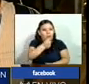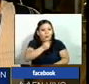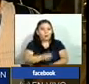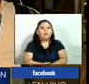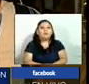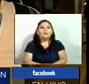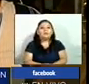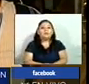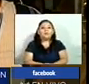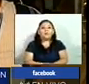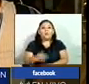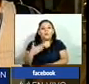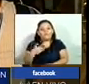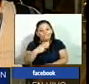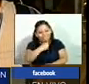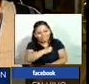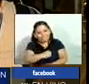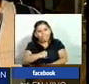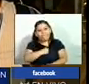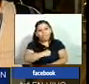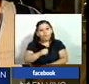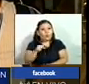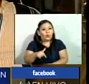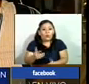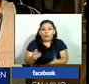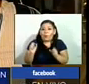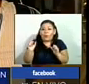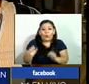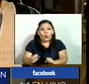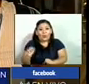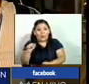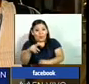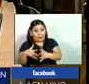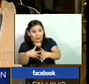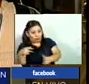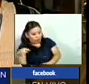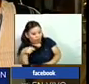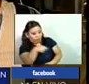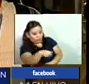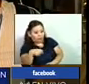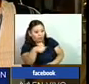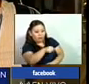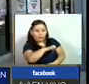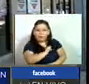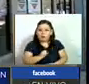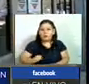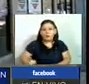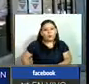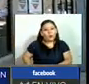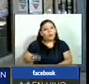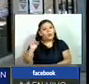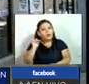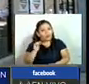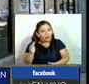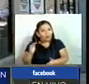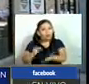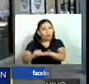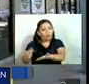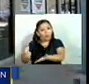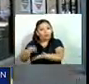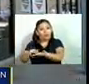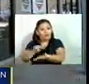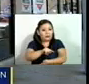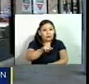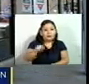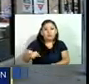Por eso con profundo pesar últimamente Ana no ha podido enviar dinero a su familia en El Salvador y su caso se replica por miles